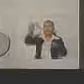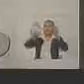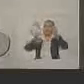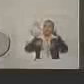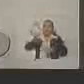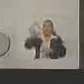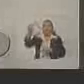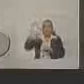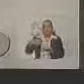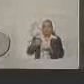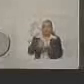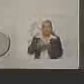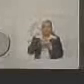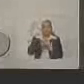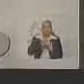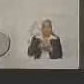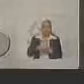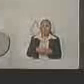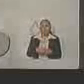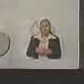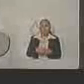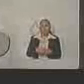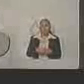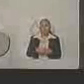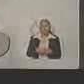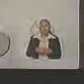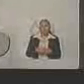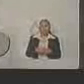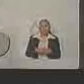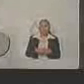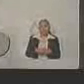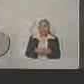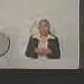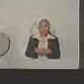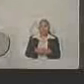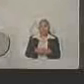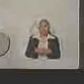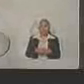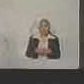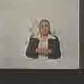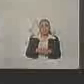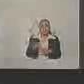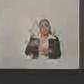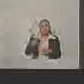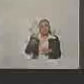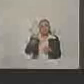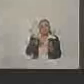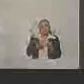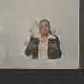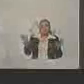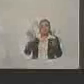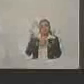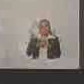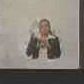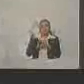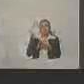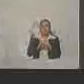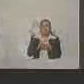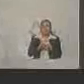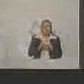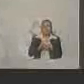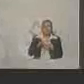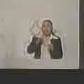de participación ciudadana, se encuentra justamente la fiscalización ciudadana. Me parece fundamental que